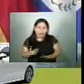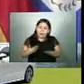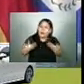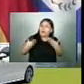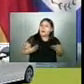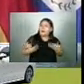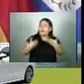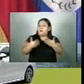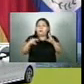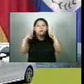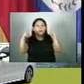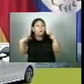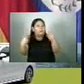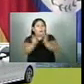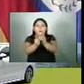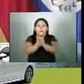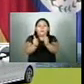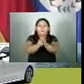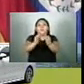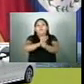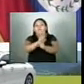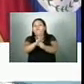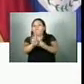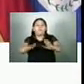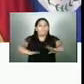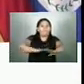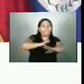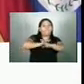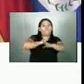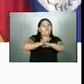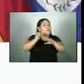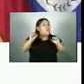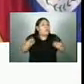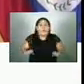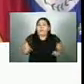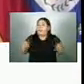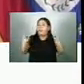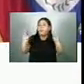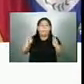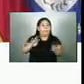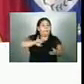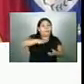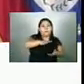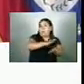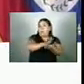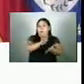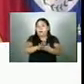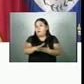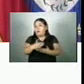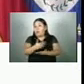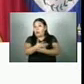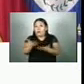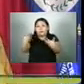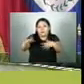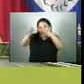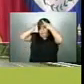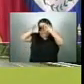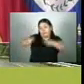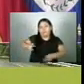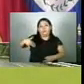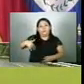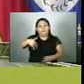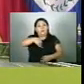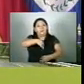efectos de la pandemia y contenerla. Es decir, se puede utilizar en todos los aspectos que ya el Ministerio de Salud